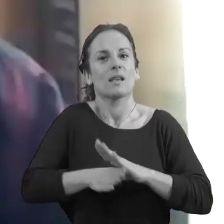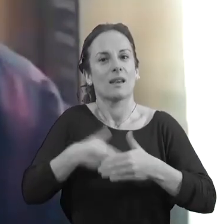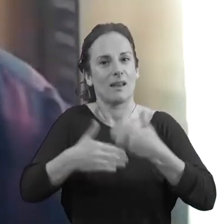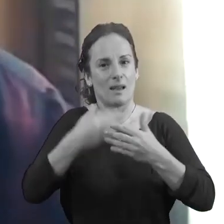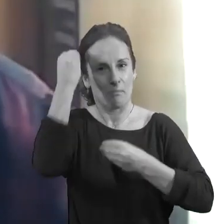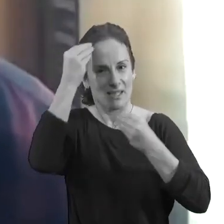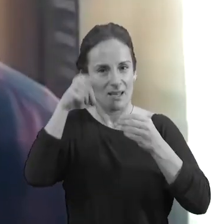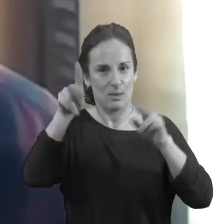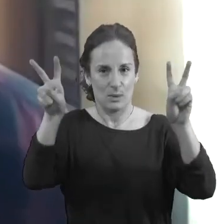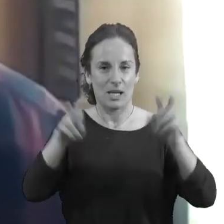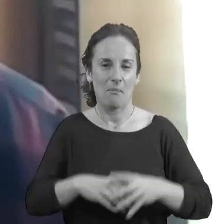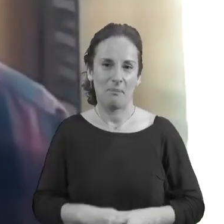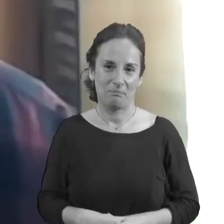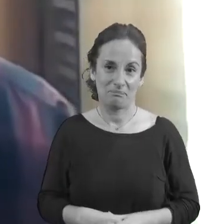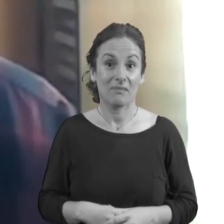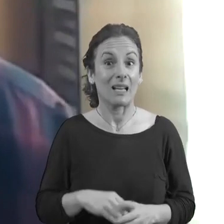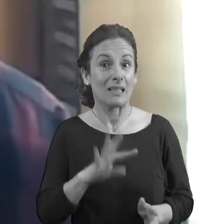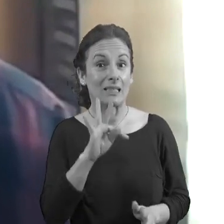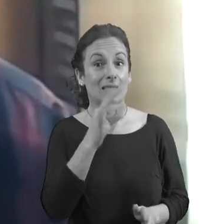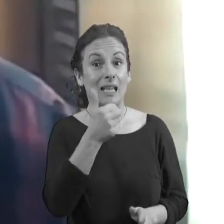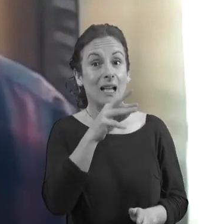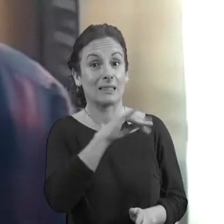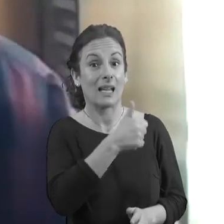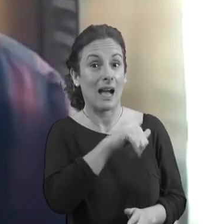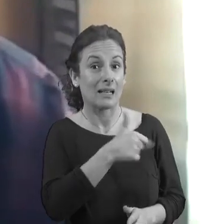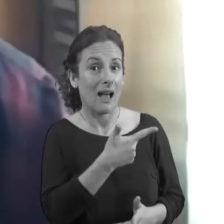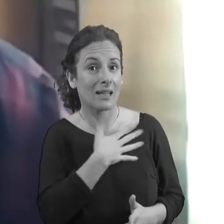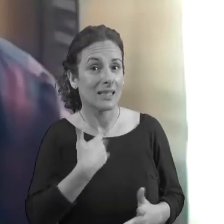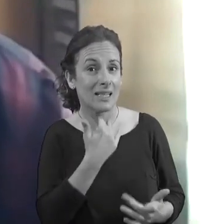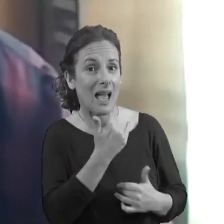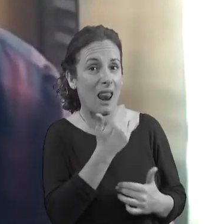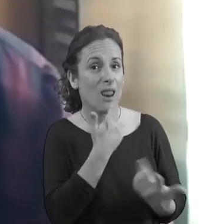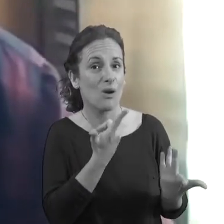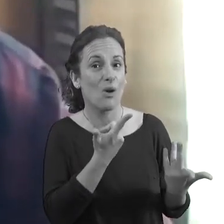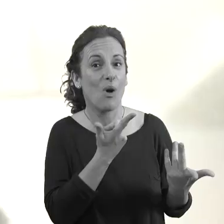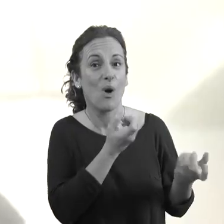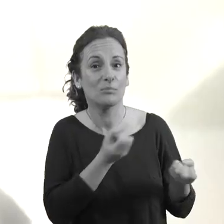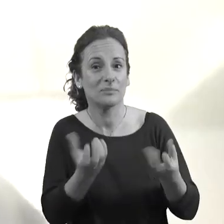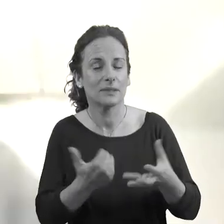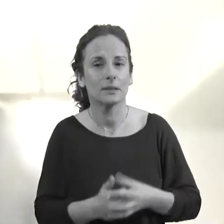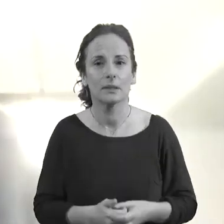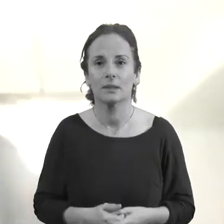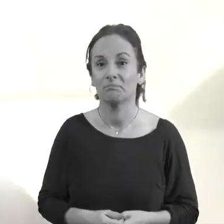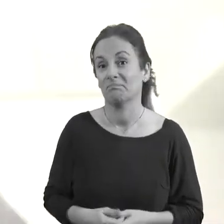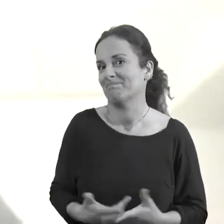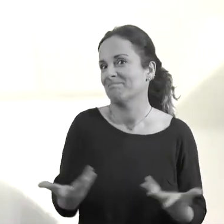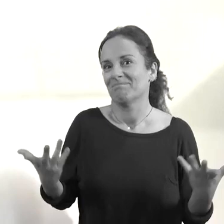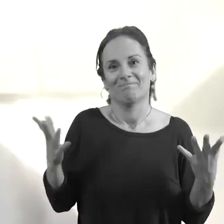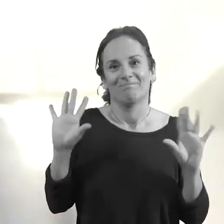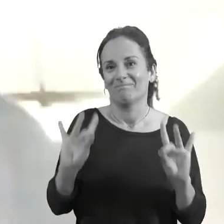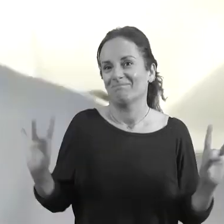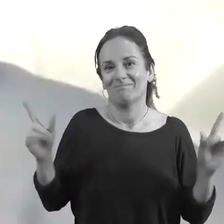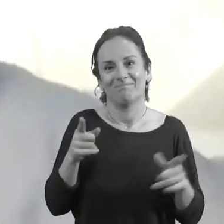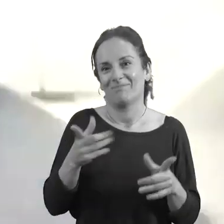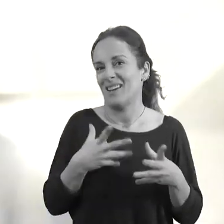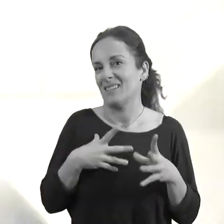que tienes algunas también que comentar, ¿no? Sí, es que sí, lo has resumido todo así